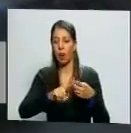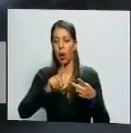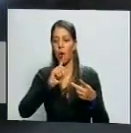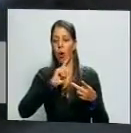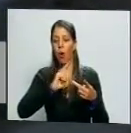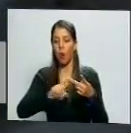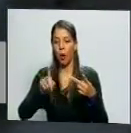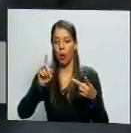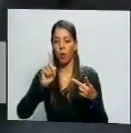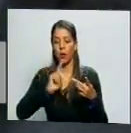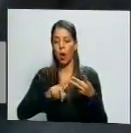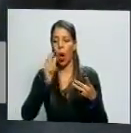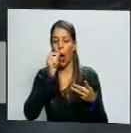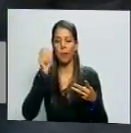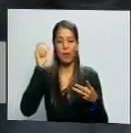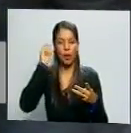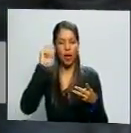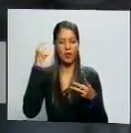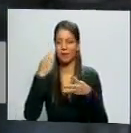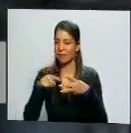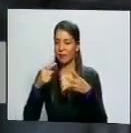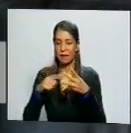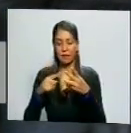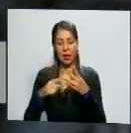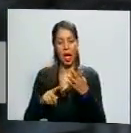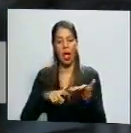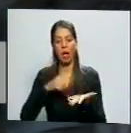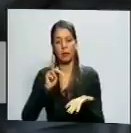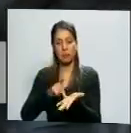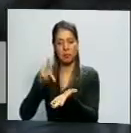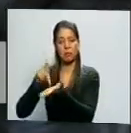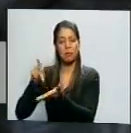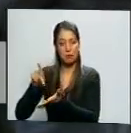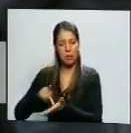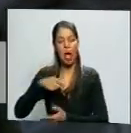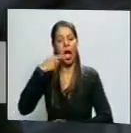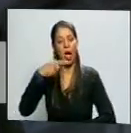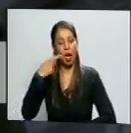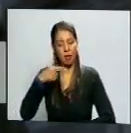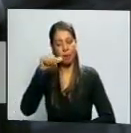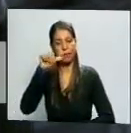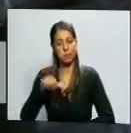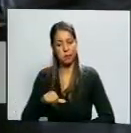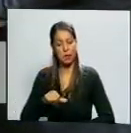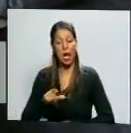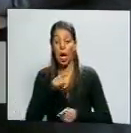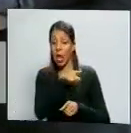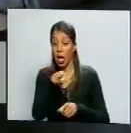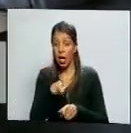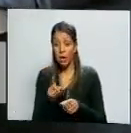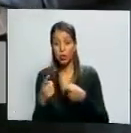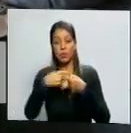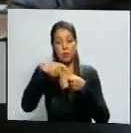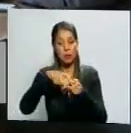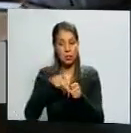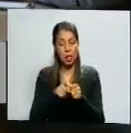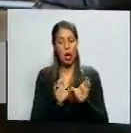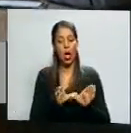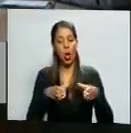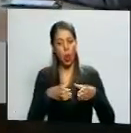Christopher Constant, Noris Herrera y Eduardo Piñate, quien preside la Comisión de Economía Productiva